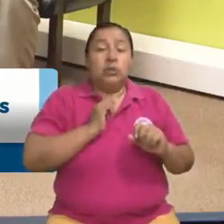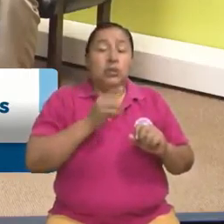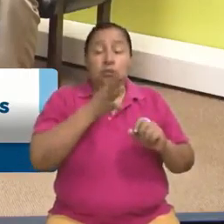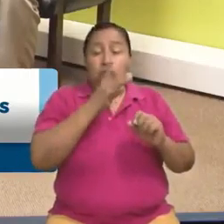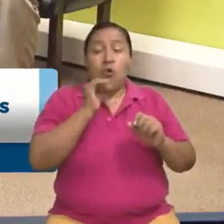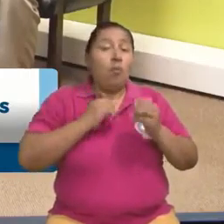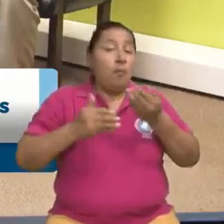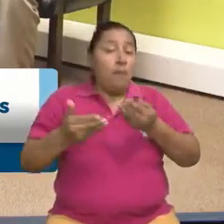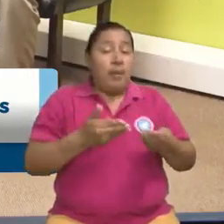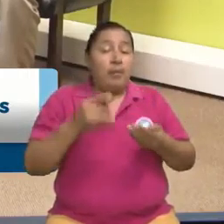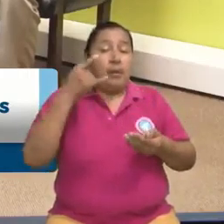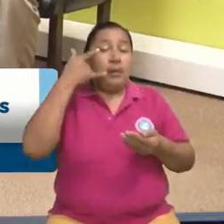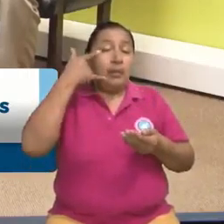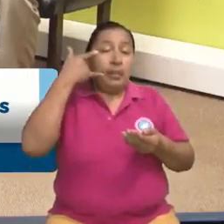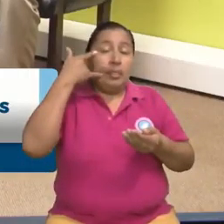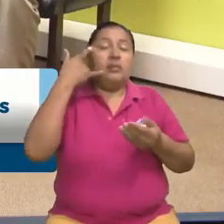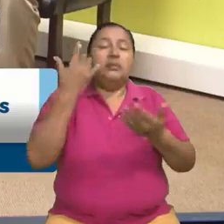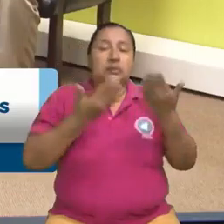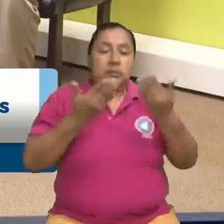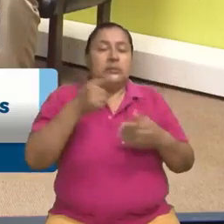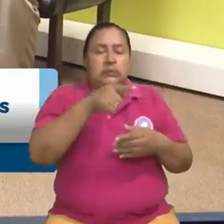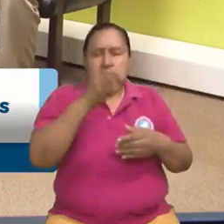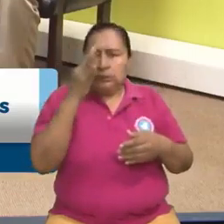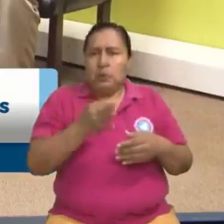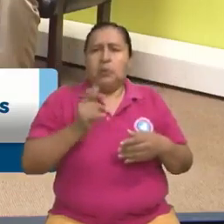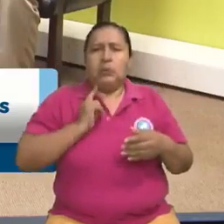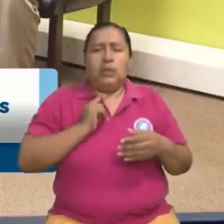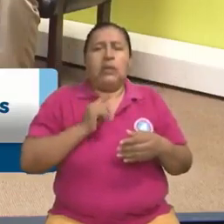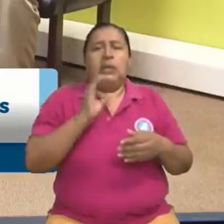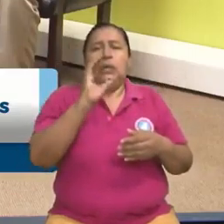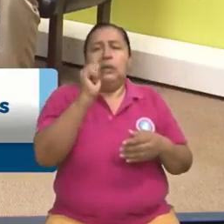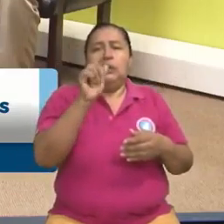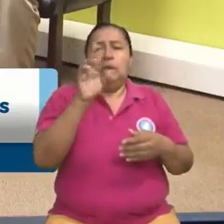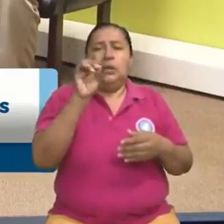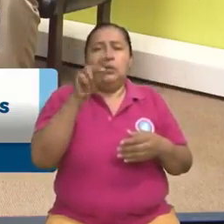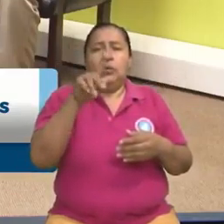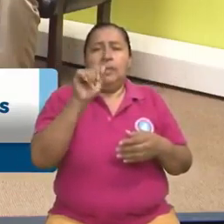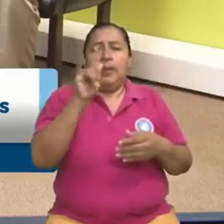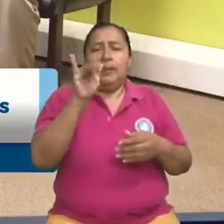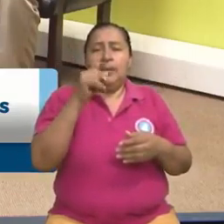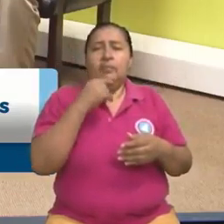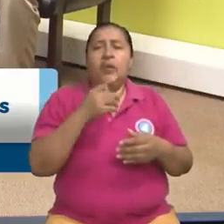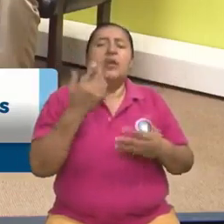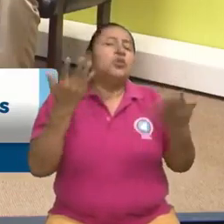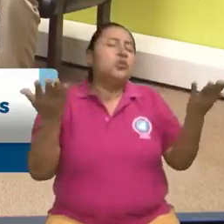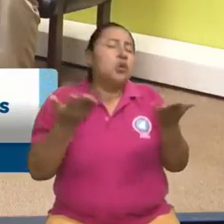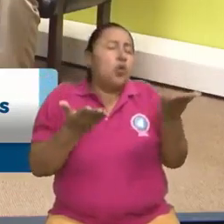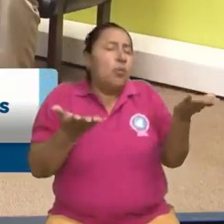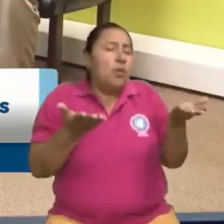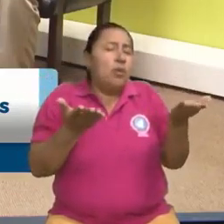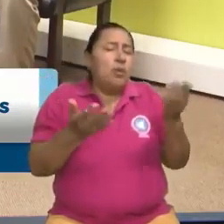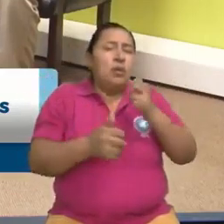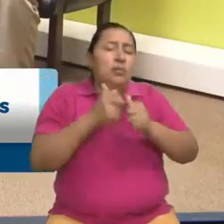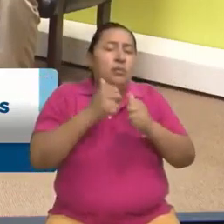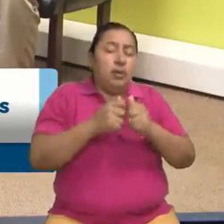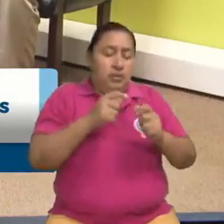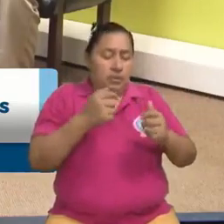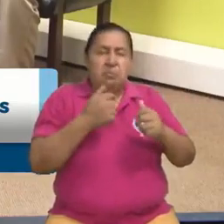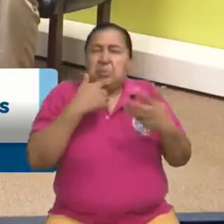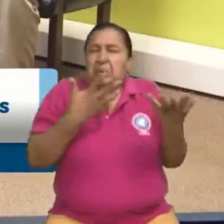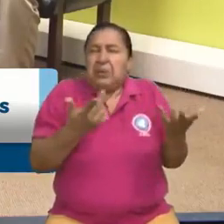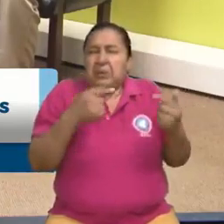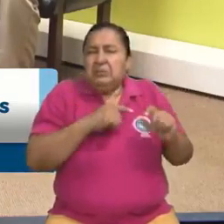es probable que tengan una cardiopatía congénita. La pregunta, volviendo a la pregunta, ¿cuál es el origen científico médico de la cardiopatía